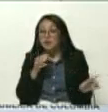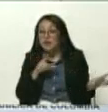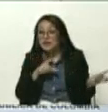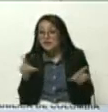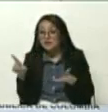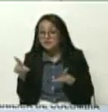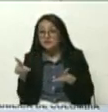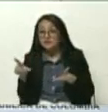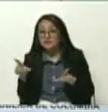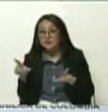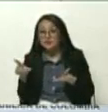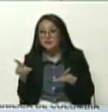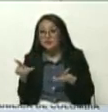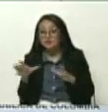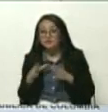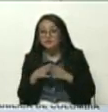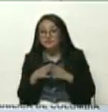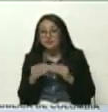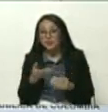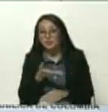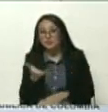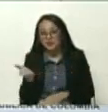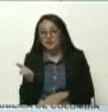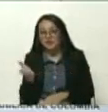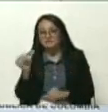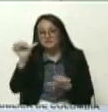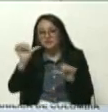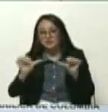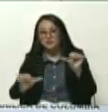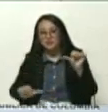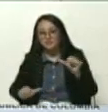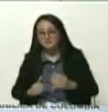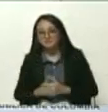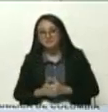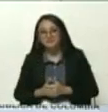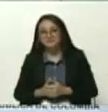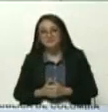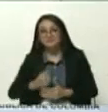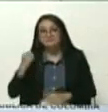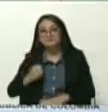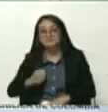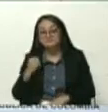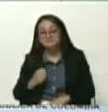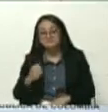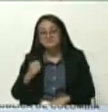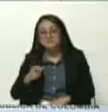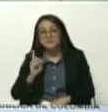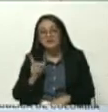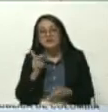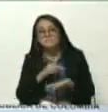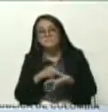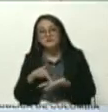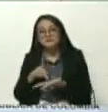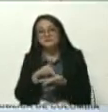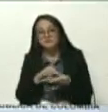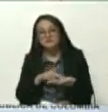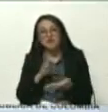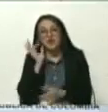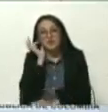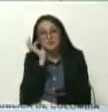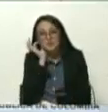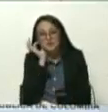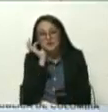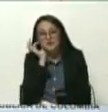definido, todas y todos ustedes conocerán. E insistir, la participación de las